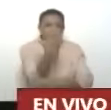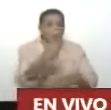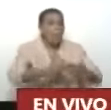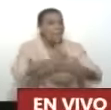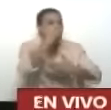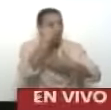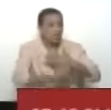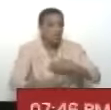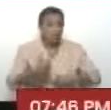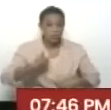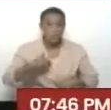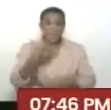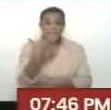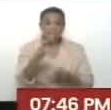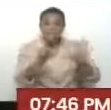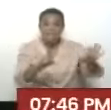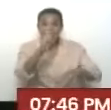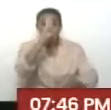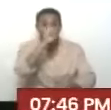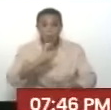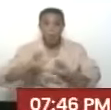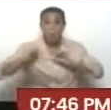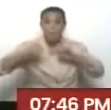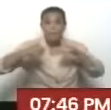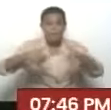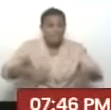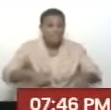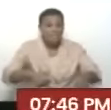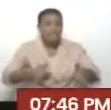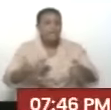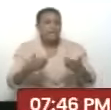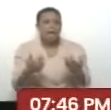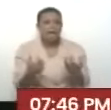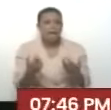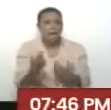proyecto. Cuando yo tenía 6 años, empecé a luchar,